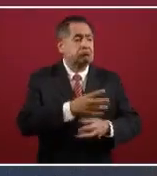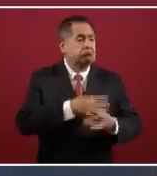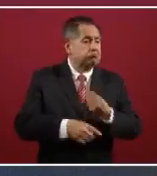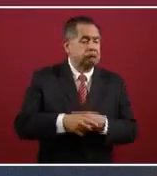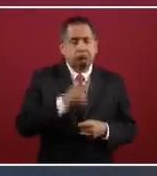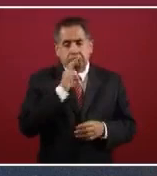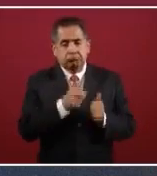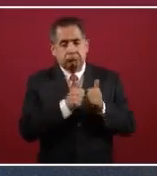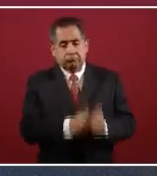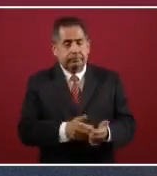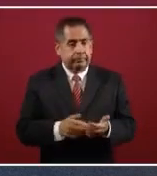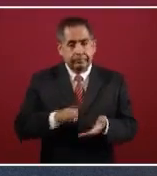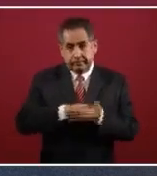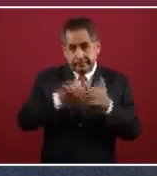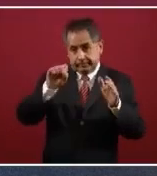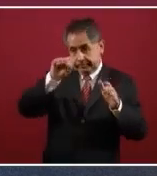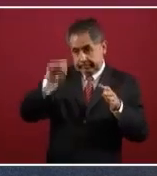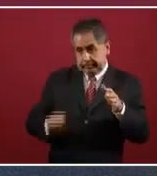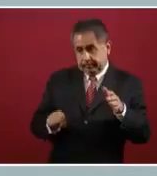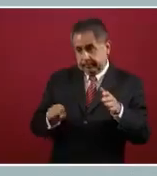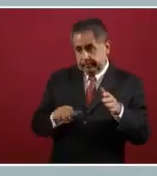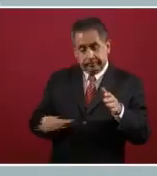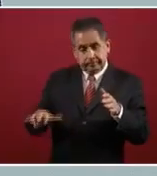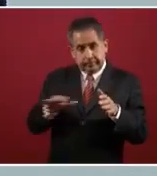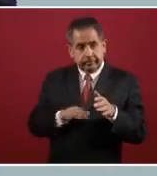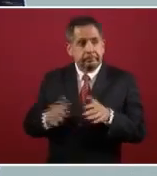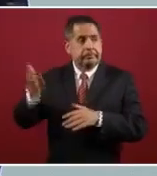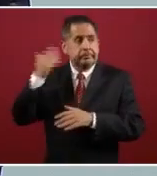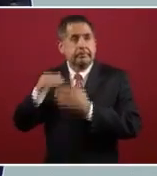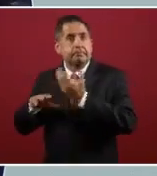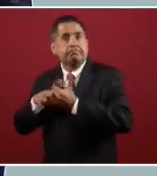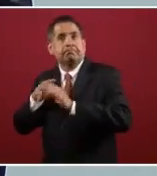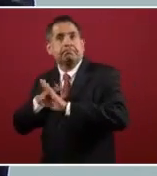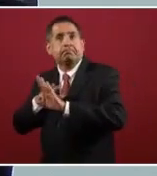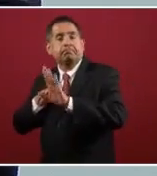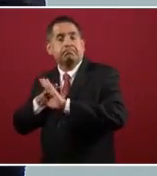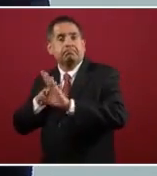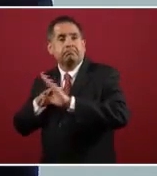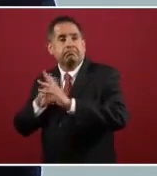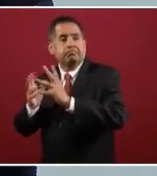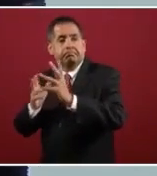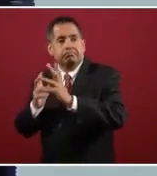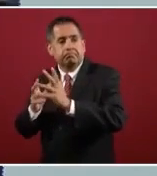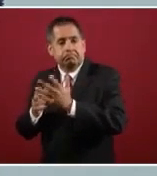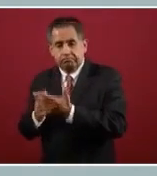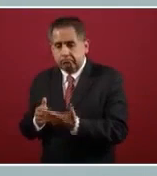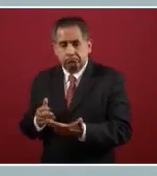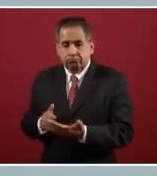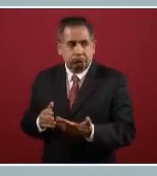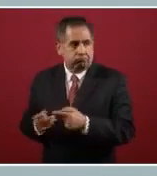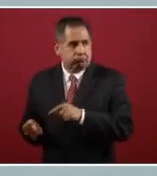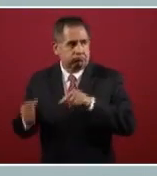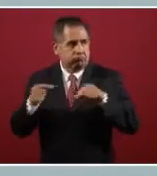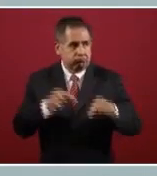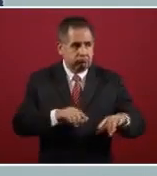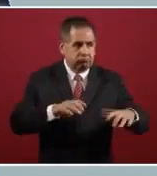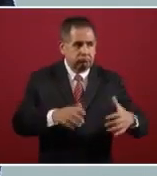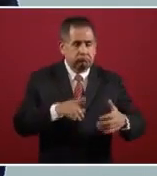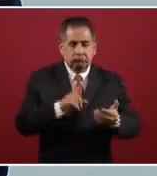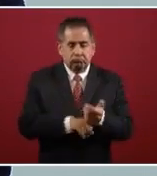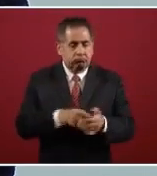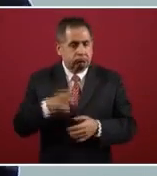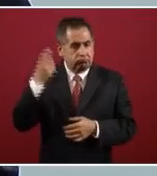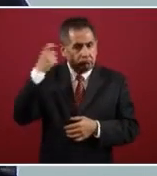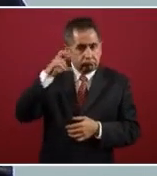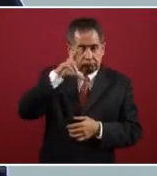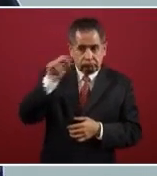En el caso del sureste, pues muchos tenían que irse a buscarse la vida a Quintana